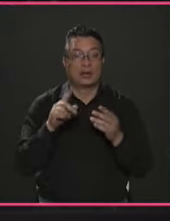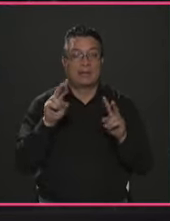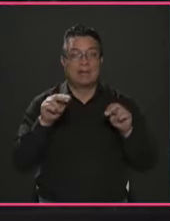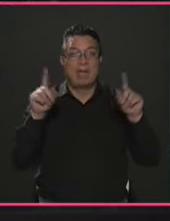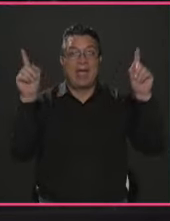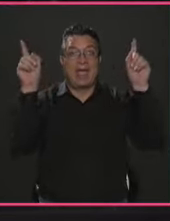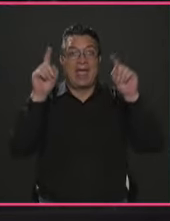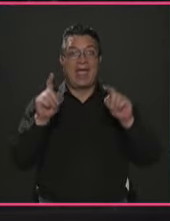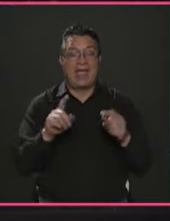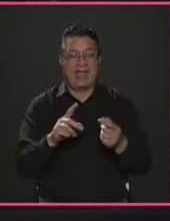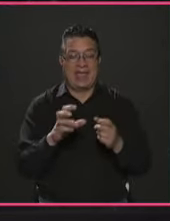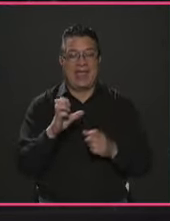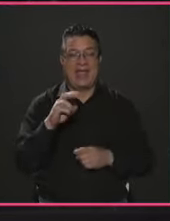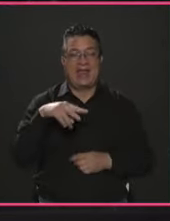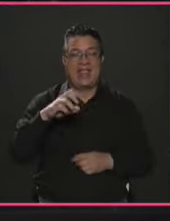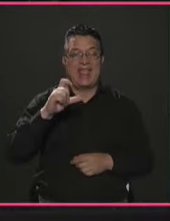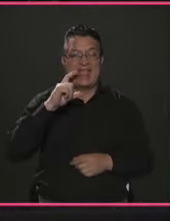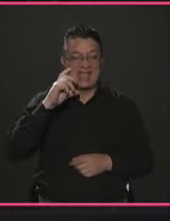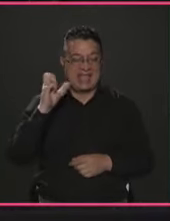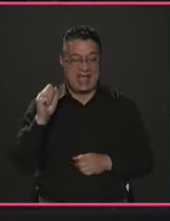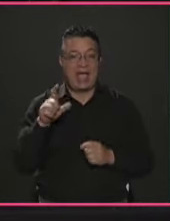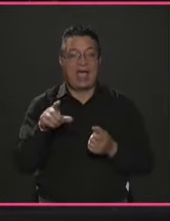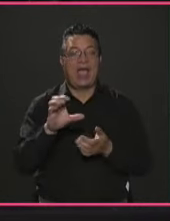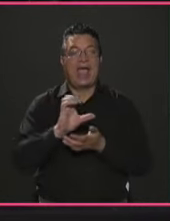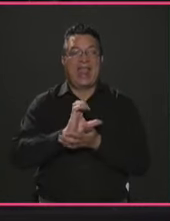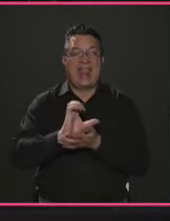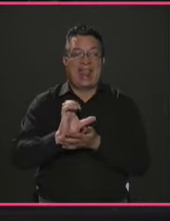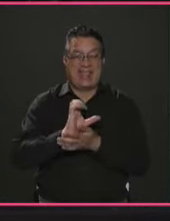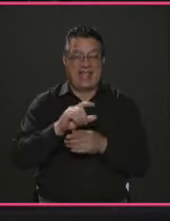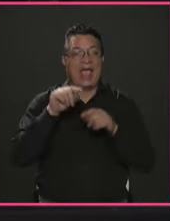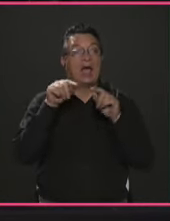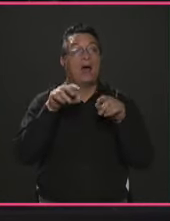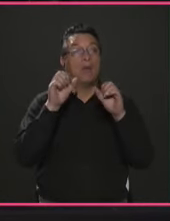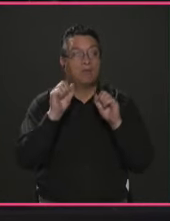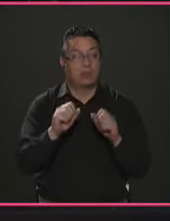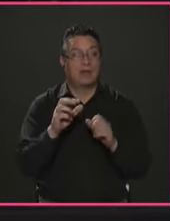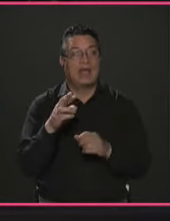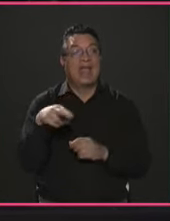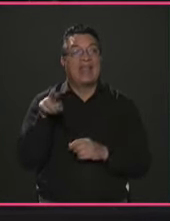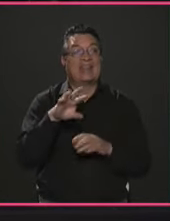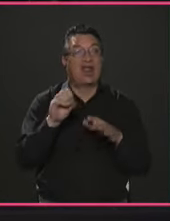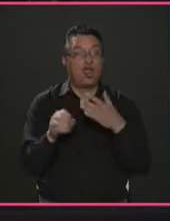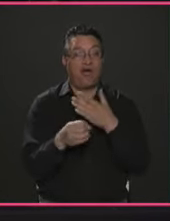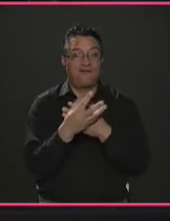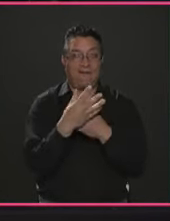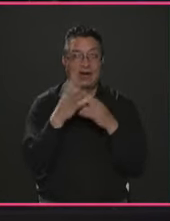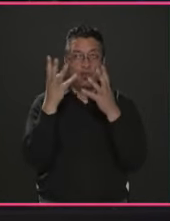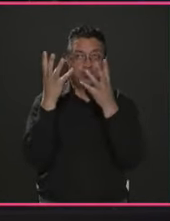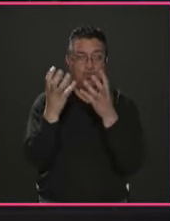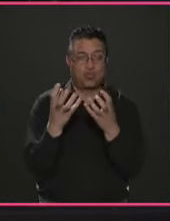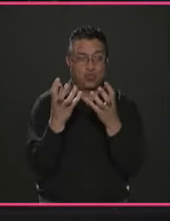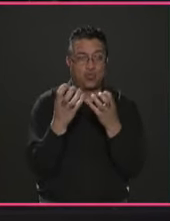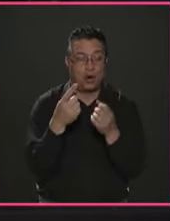energía donde se hace mucho más barato producir energía renova por otro lado las tecnologías digitales se